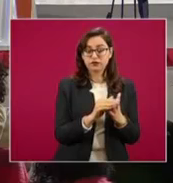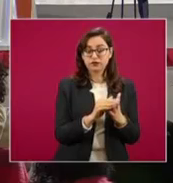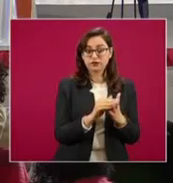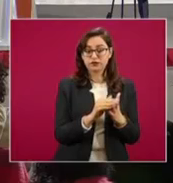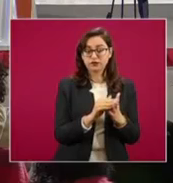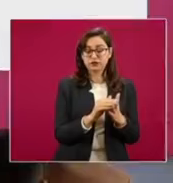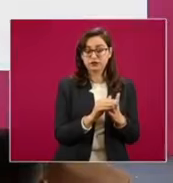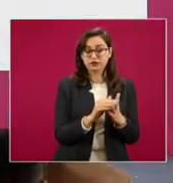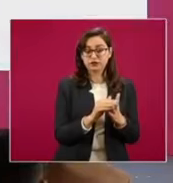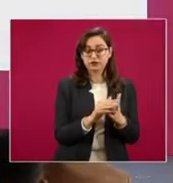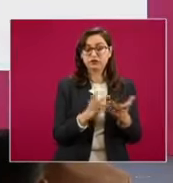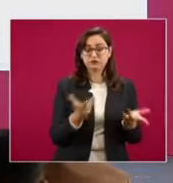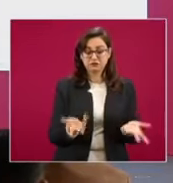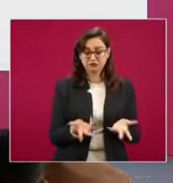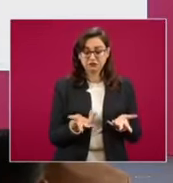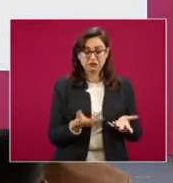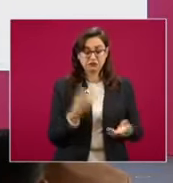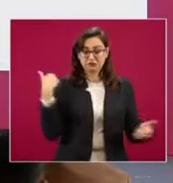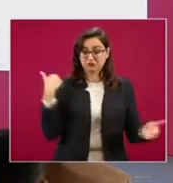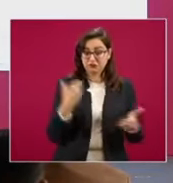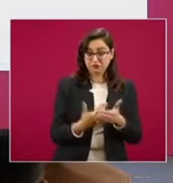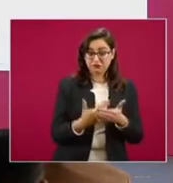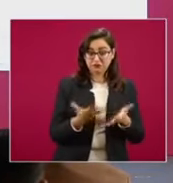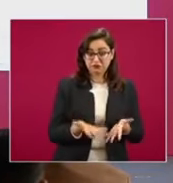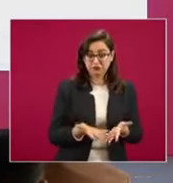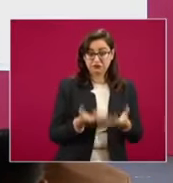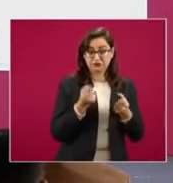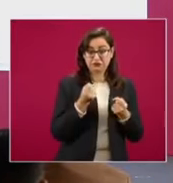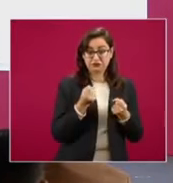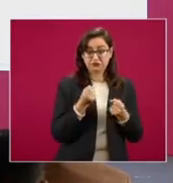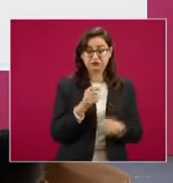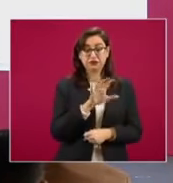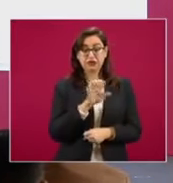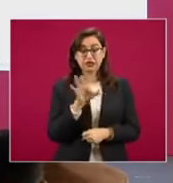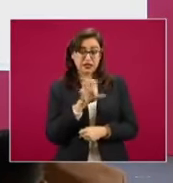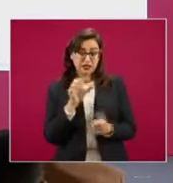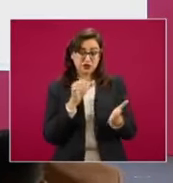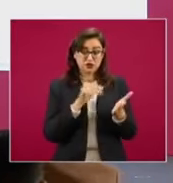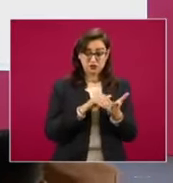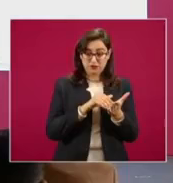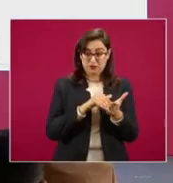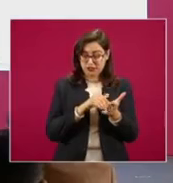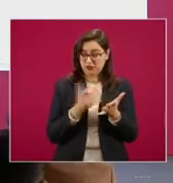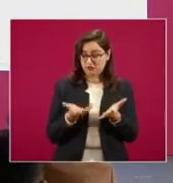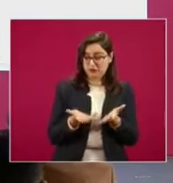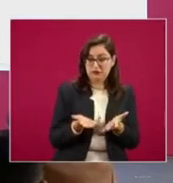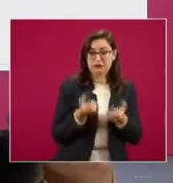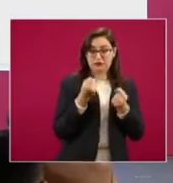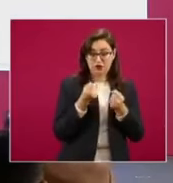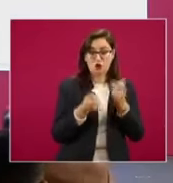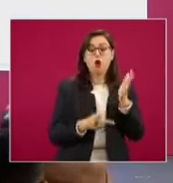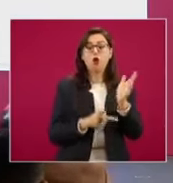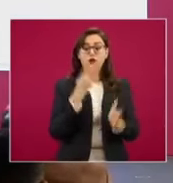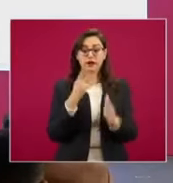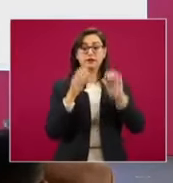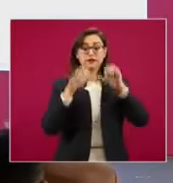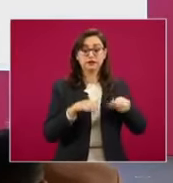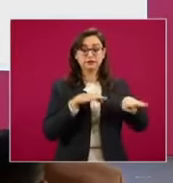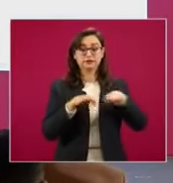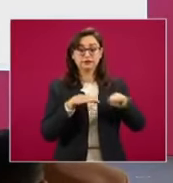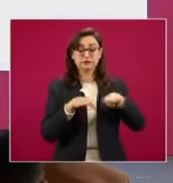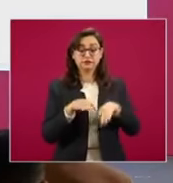y hemos recuperado un poco más de 500000 nos faltan 500000